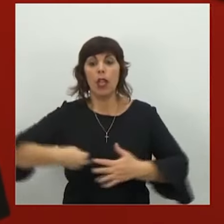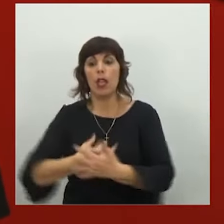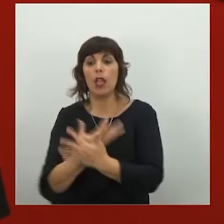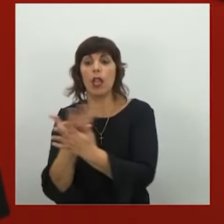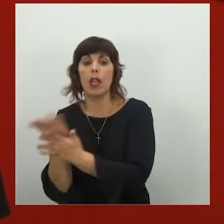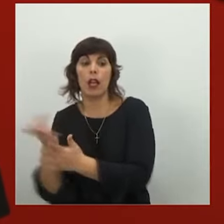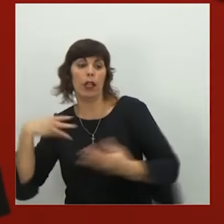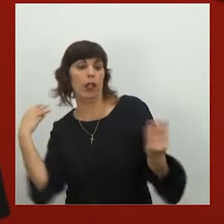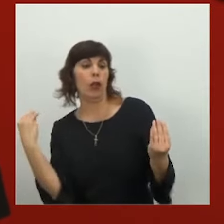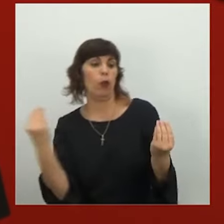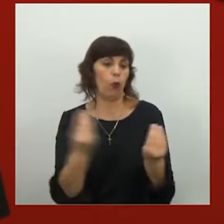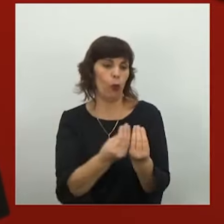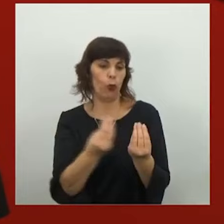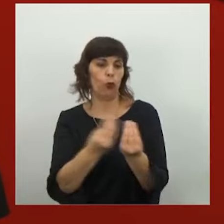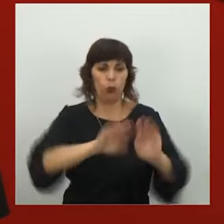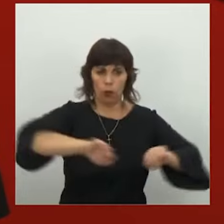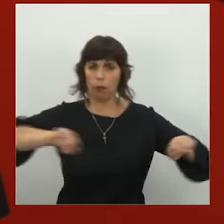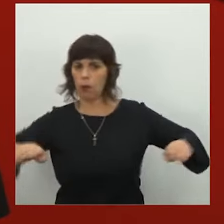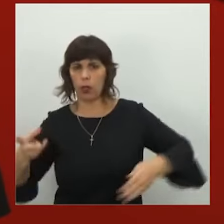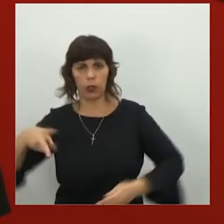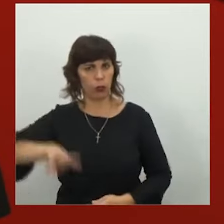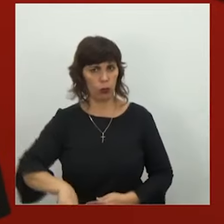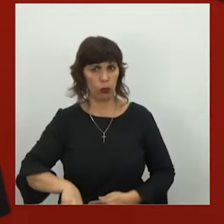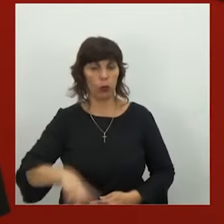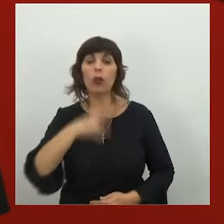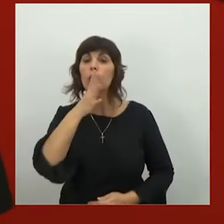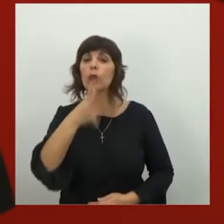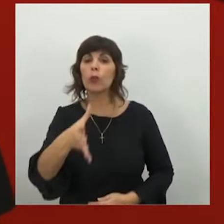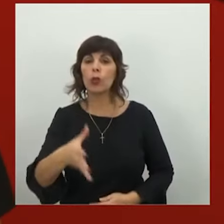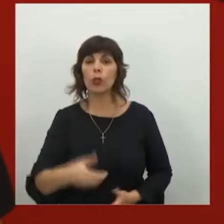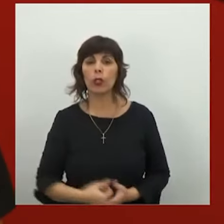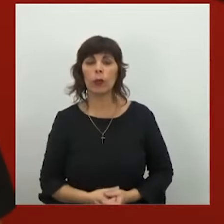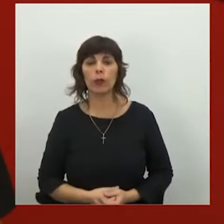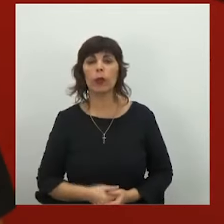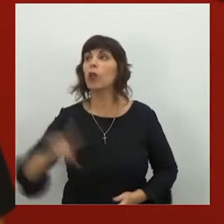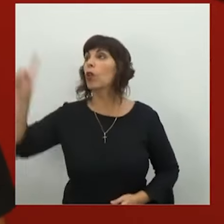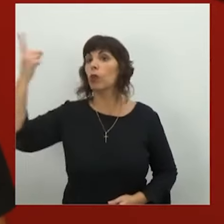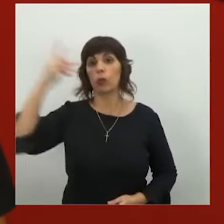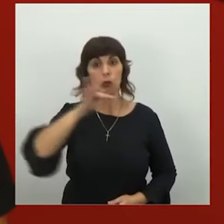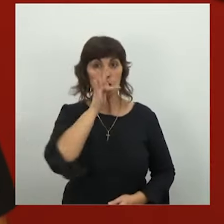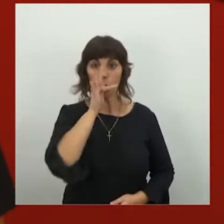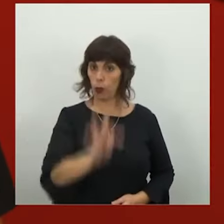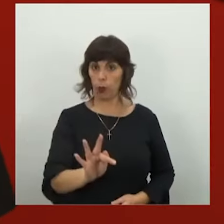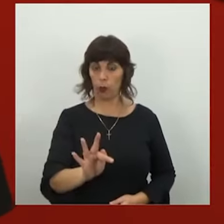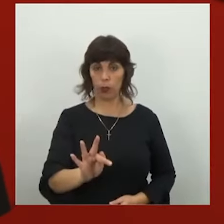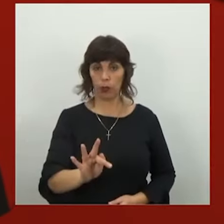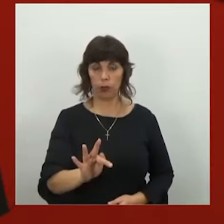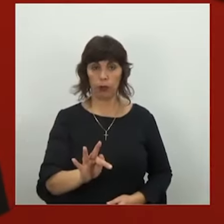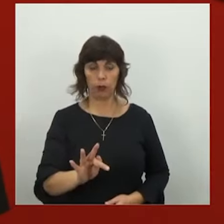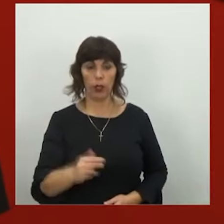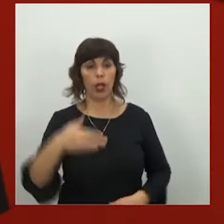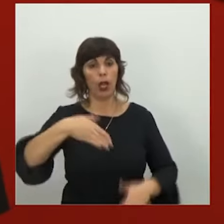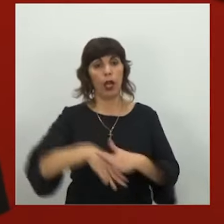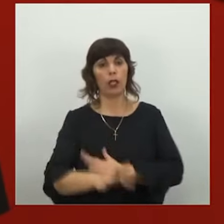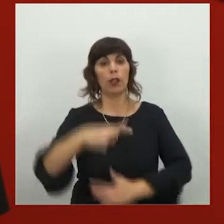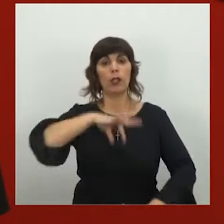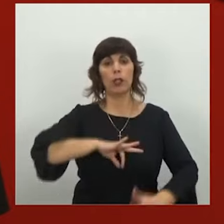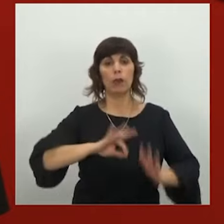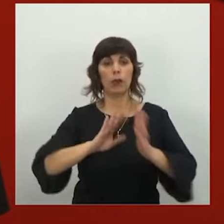ti. Jamás. ¿Por qué? Porque Dios lo ha prometido y por la persona del Espíritu